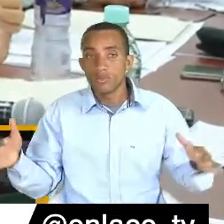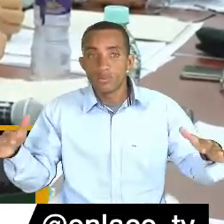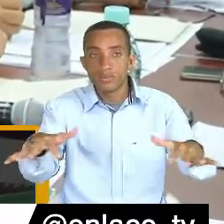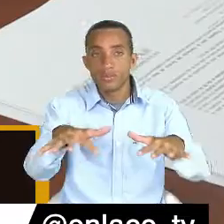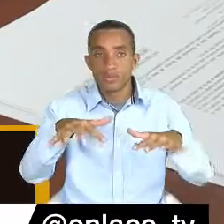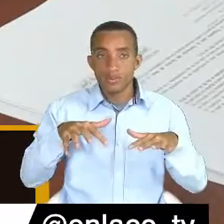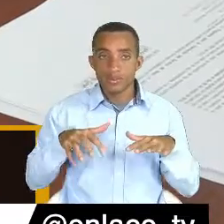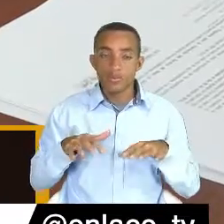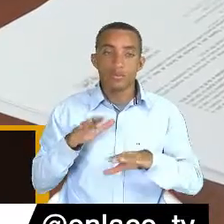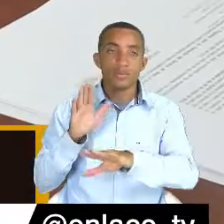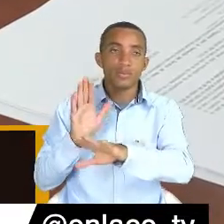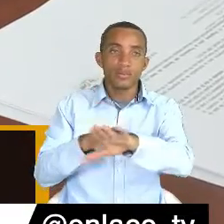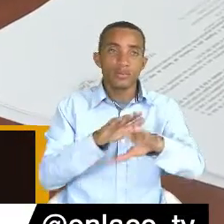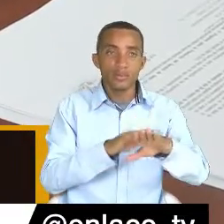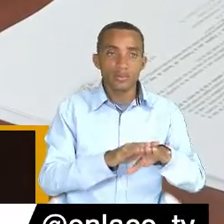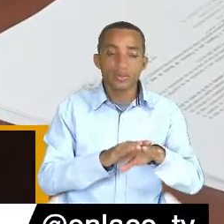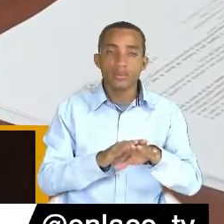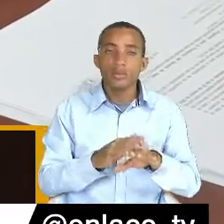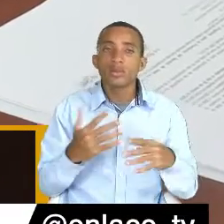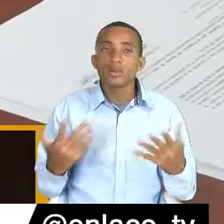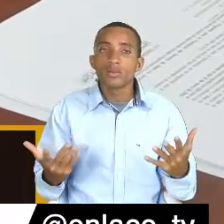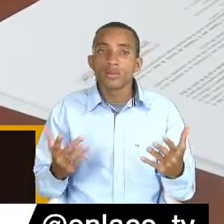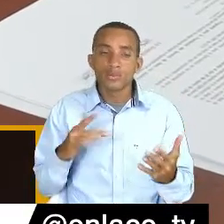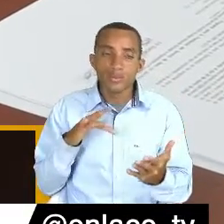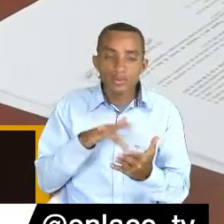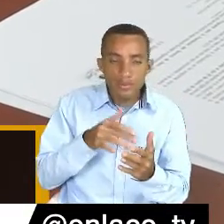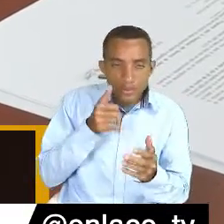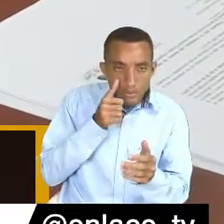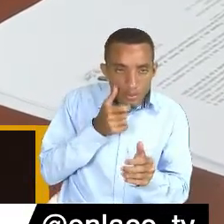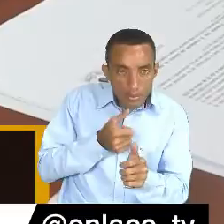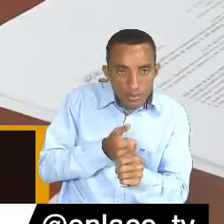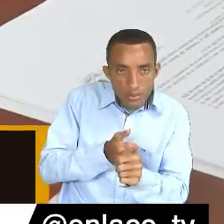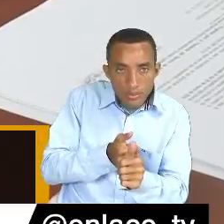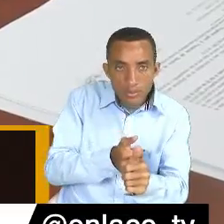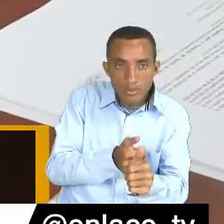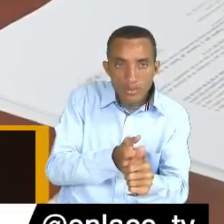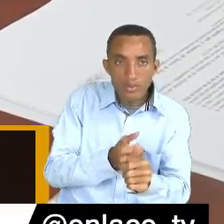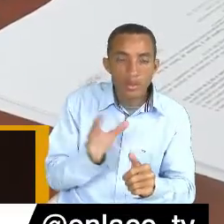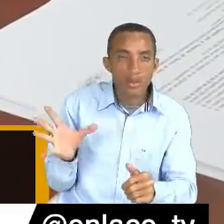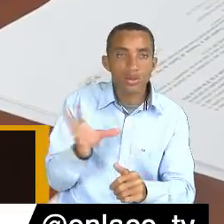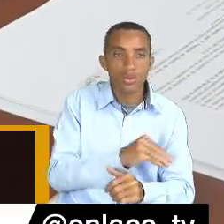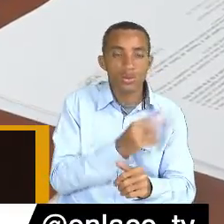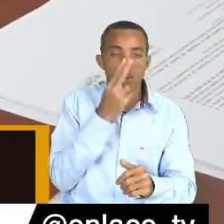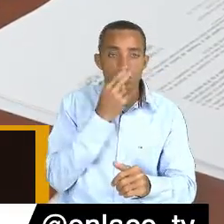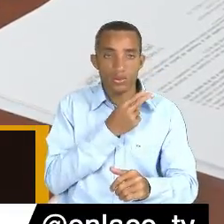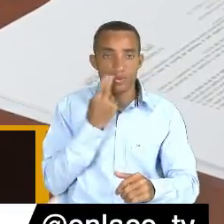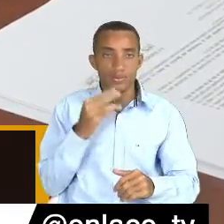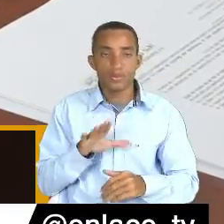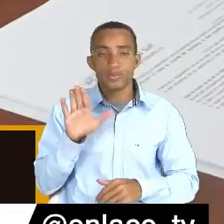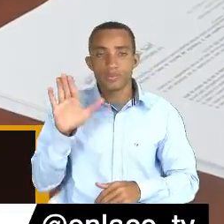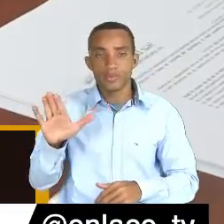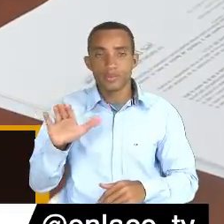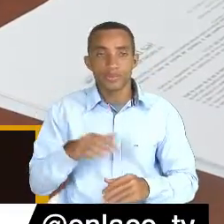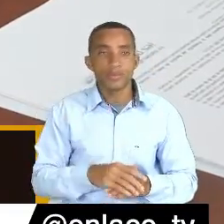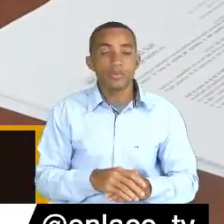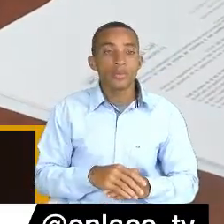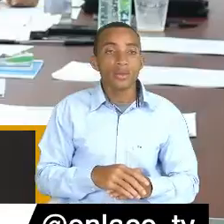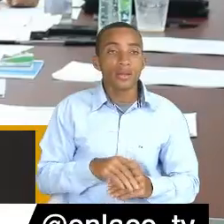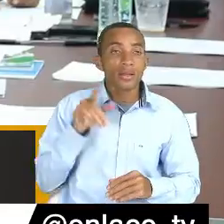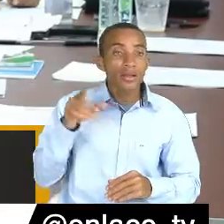la comisión accidental donde vamos a hacer un seguimiento a estos compromisos. El alcalde de Barranca Bermeja expuso